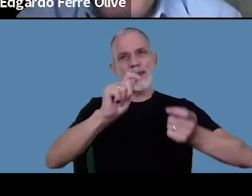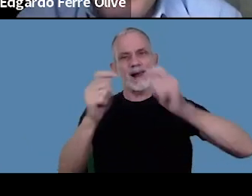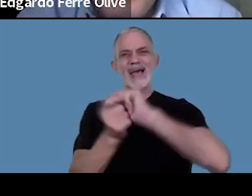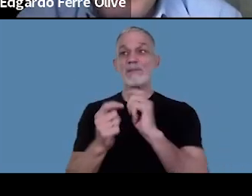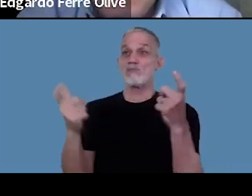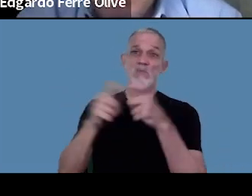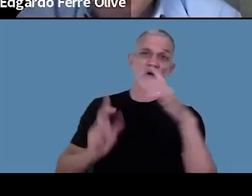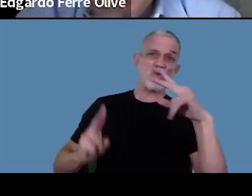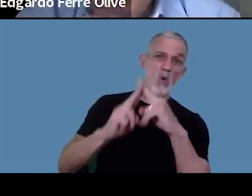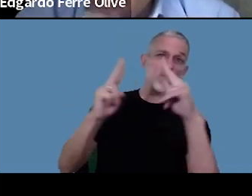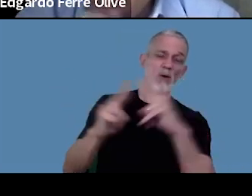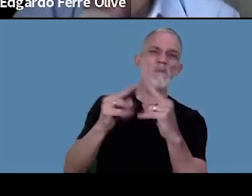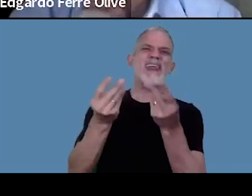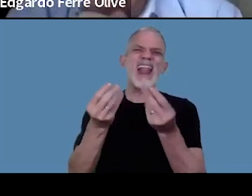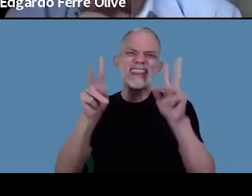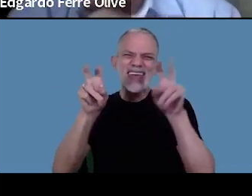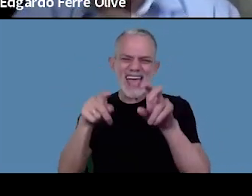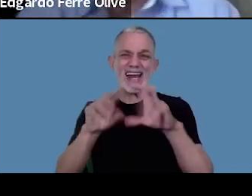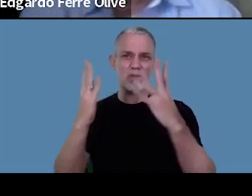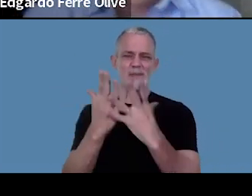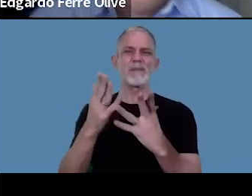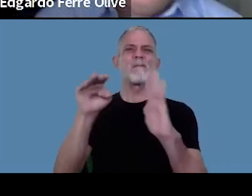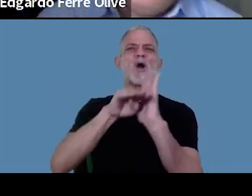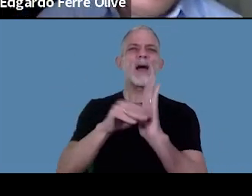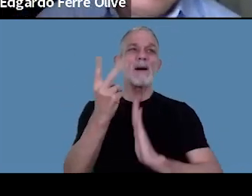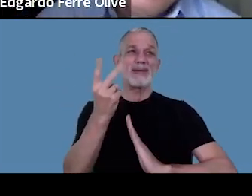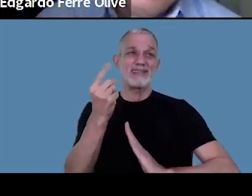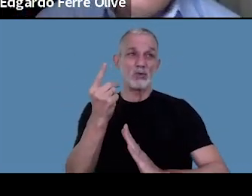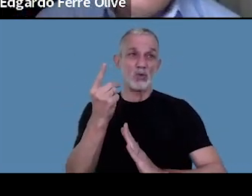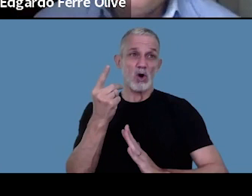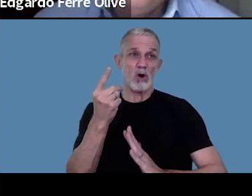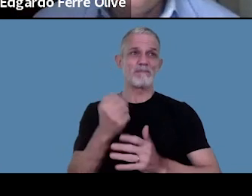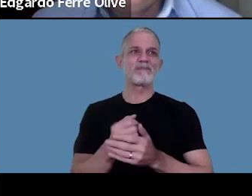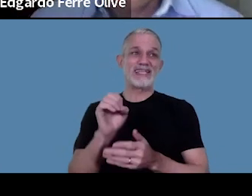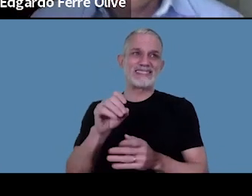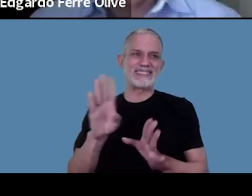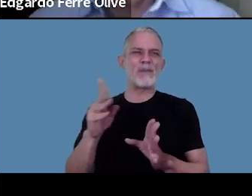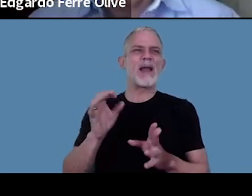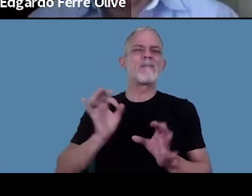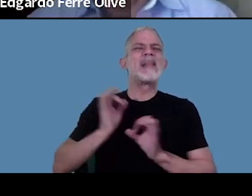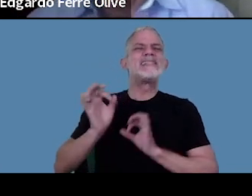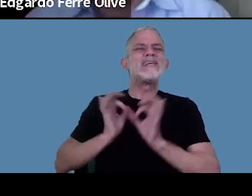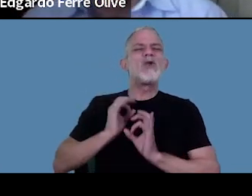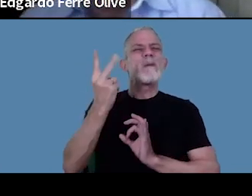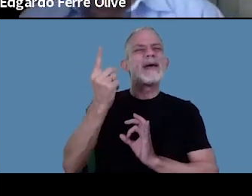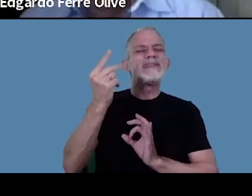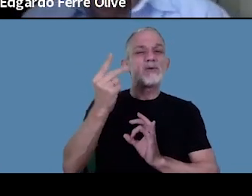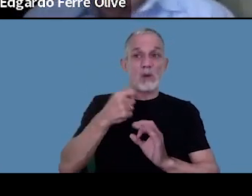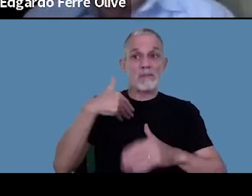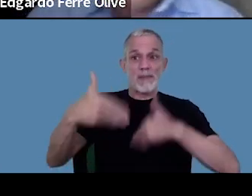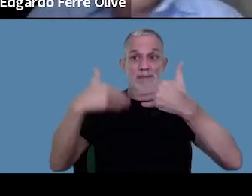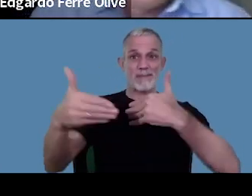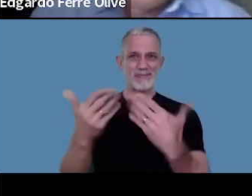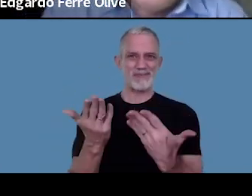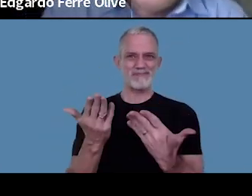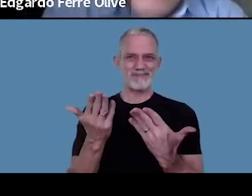ejemplo la cumbre de la Tierra crea el programa 21. El programa 21 porque para el siglo XXI se quería avanzar en ciertos aspectos, no solo